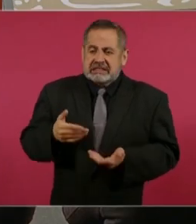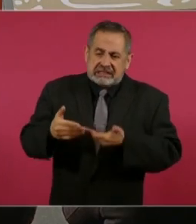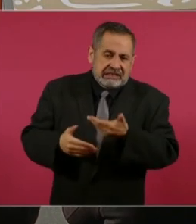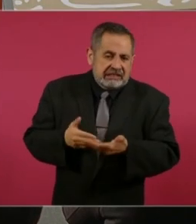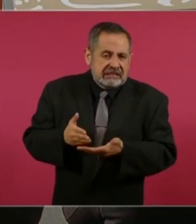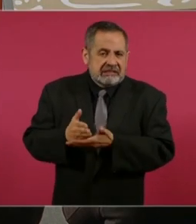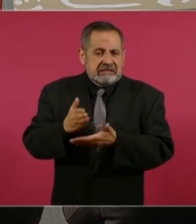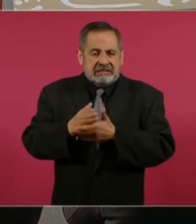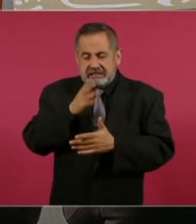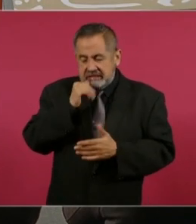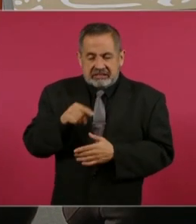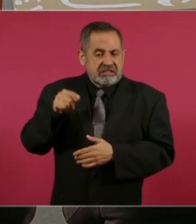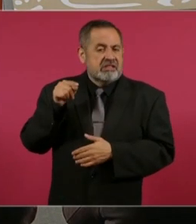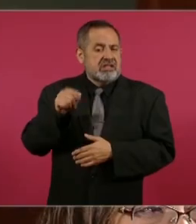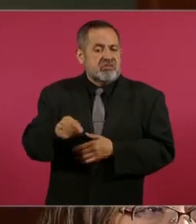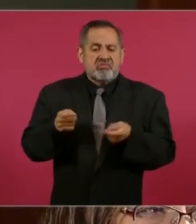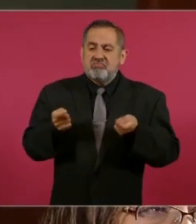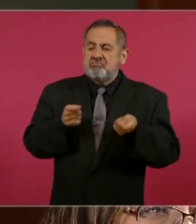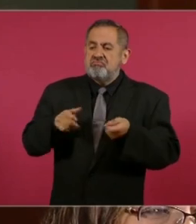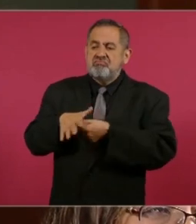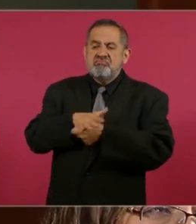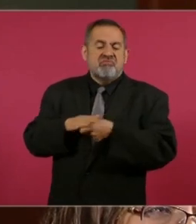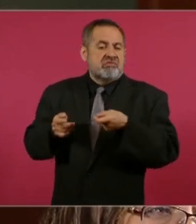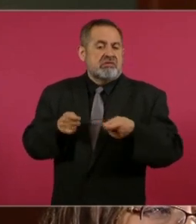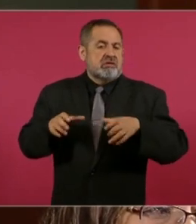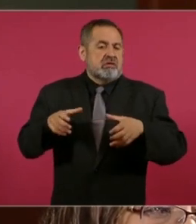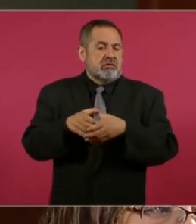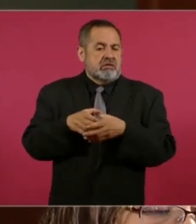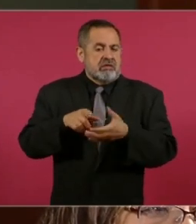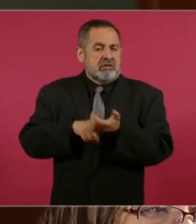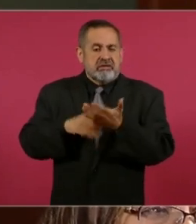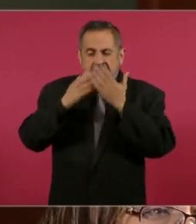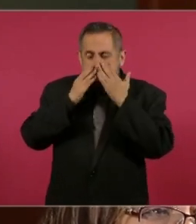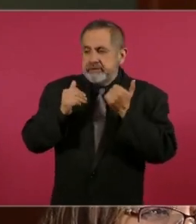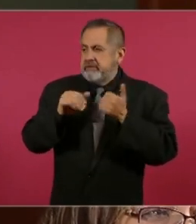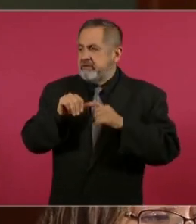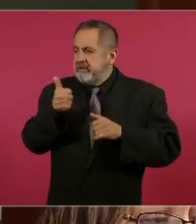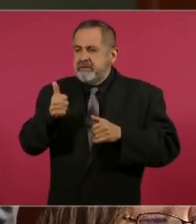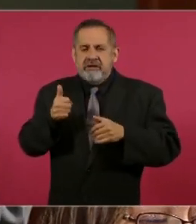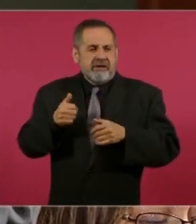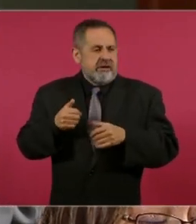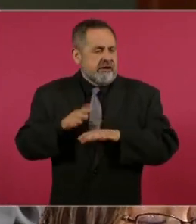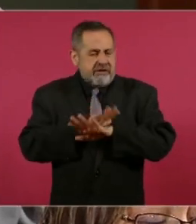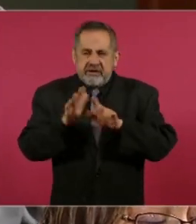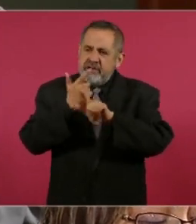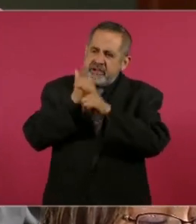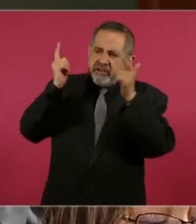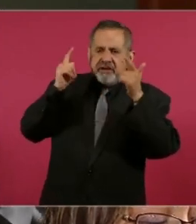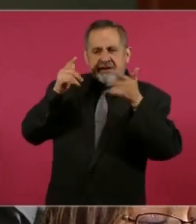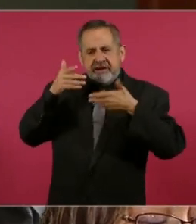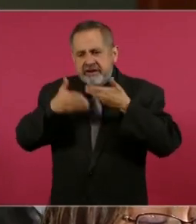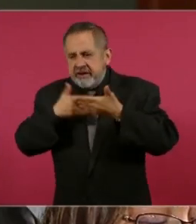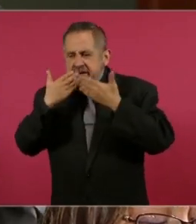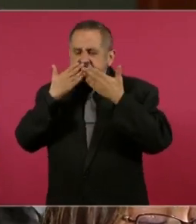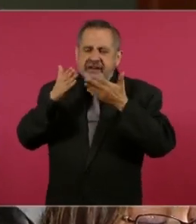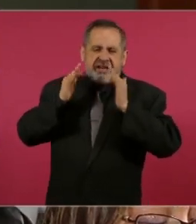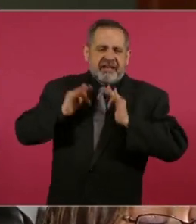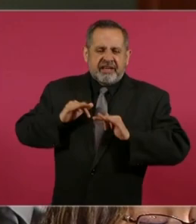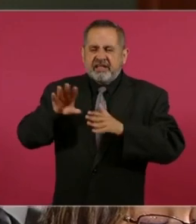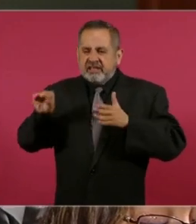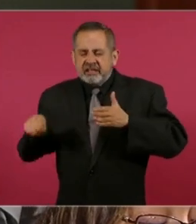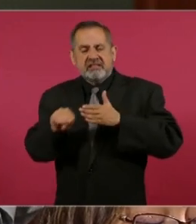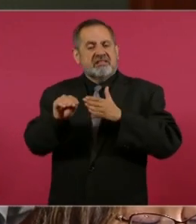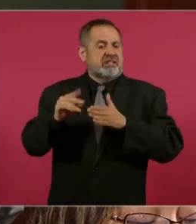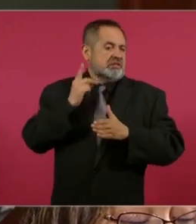avanzar porque ellos dominan ahí y no hay manera de que podamos nosotros estar en las listas